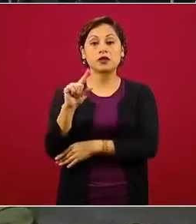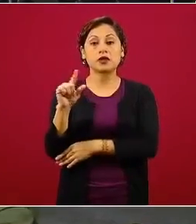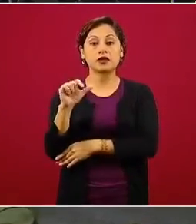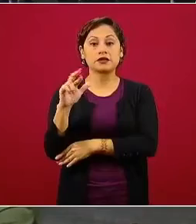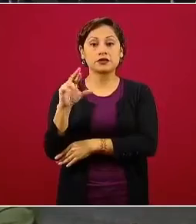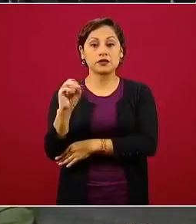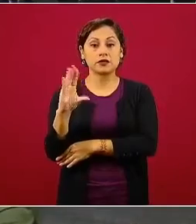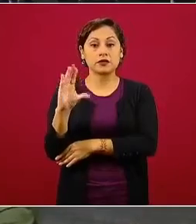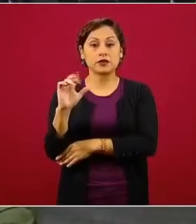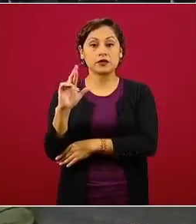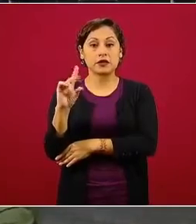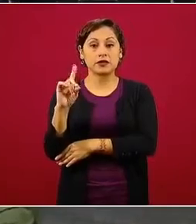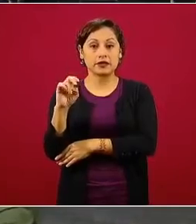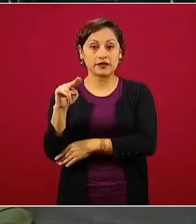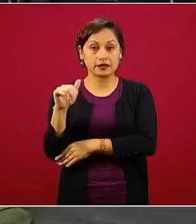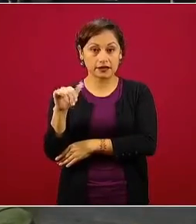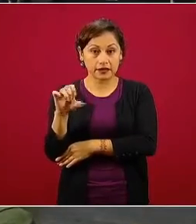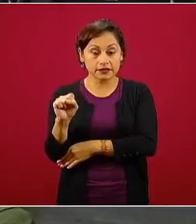11 de mayo,